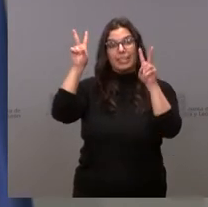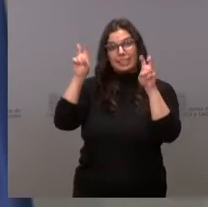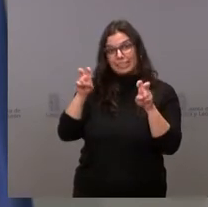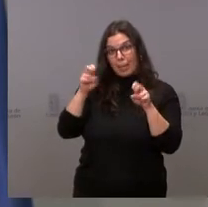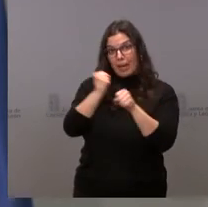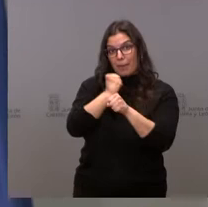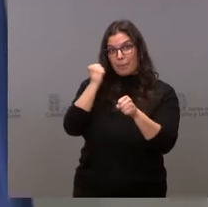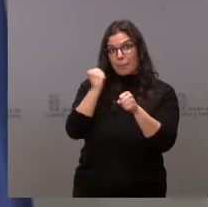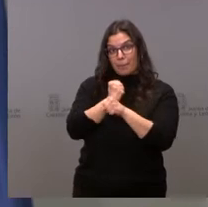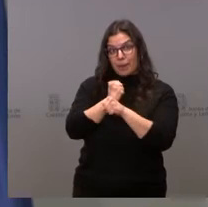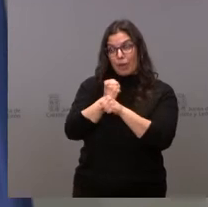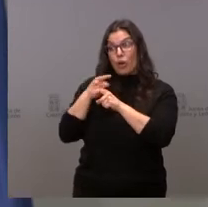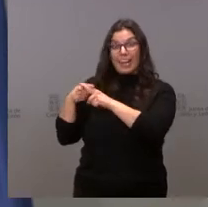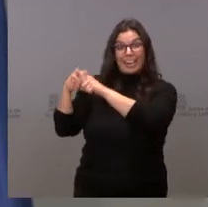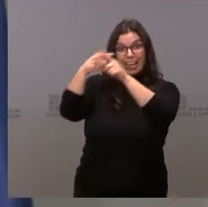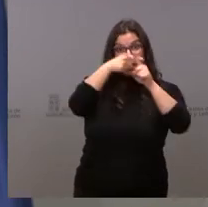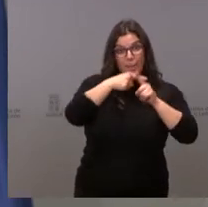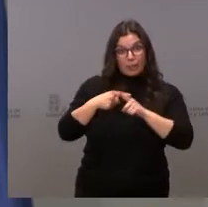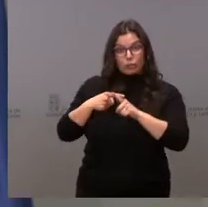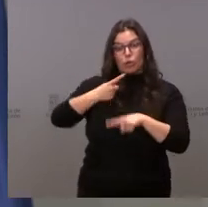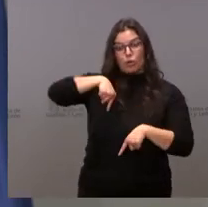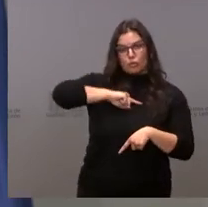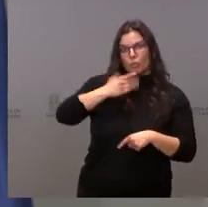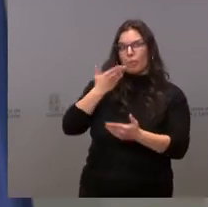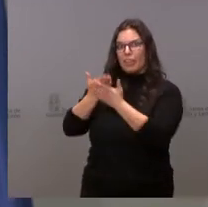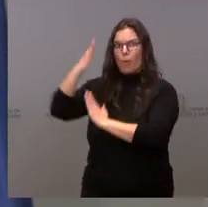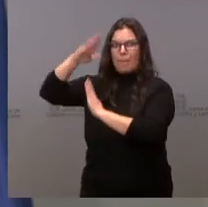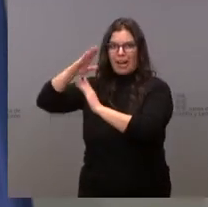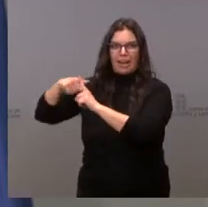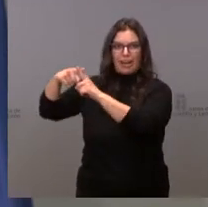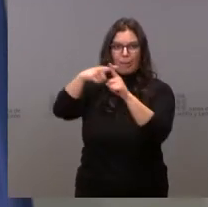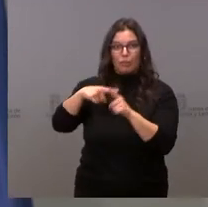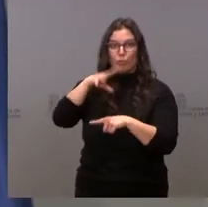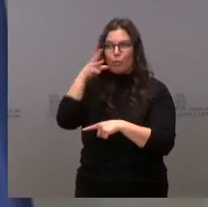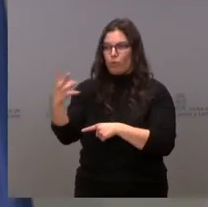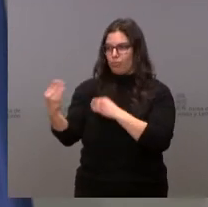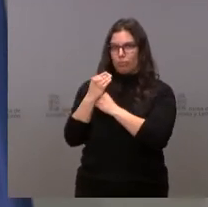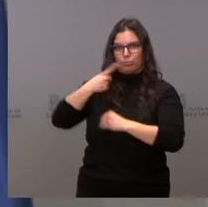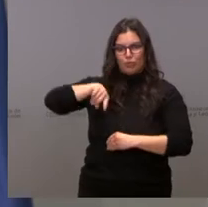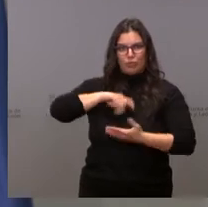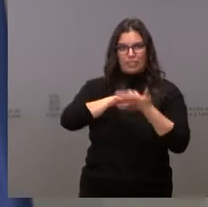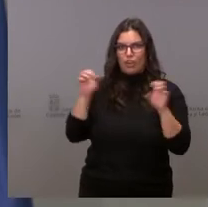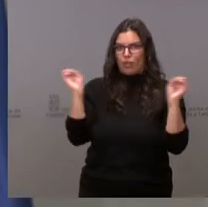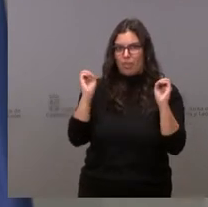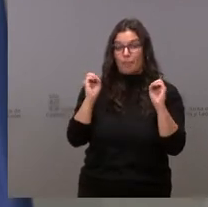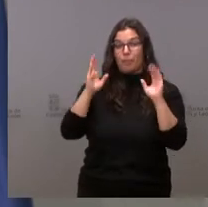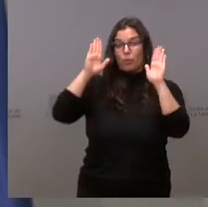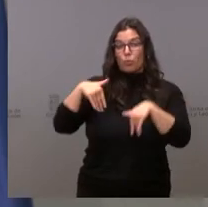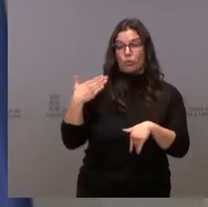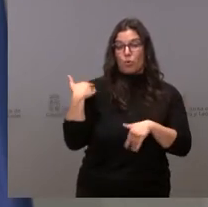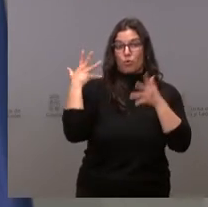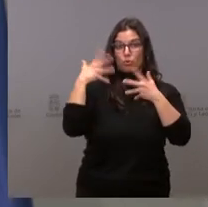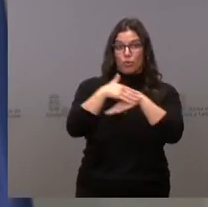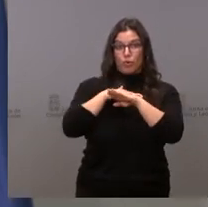empleo que excluía a castilla y león' recordarán ustedes que en el último consejo de gobierno se autorizó